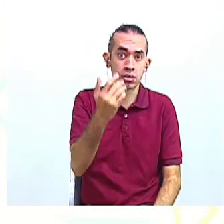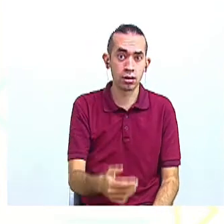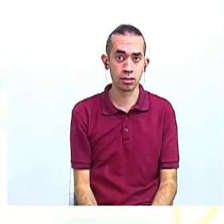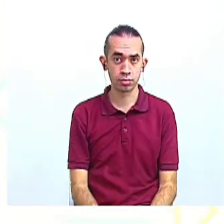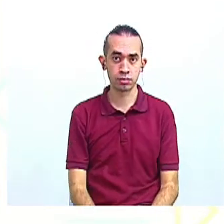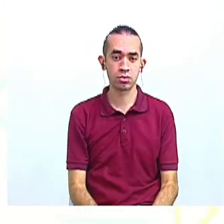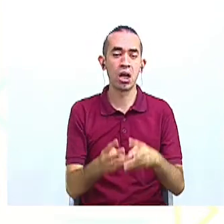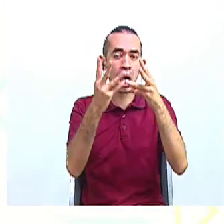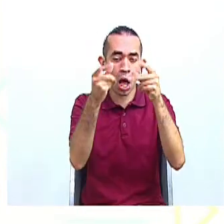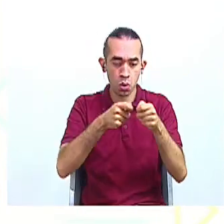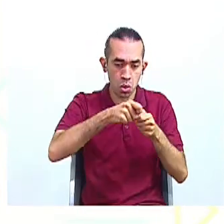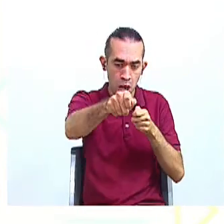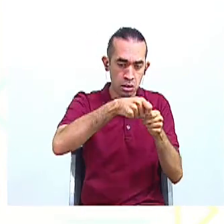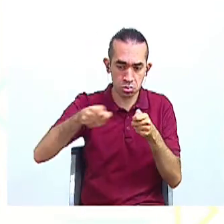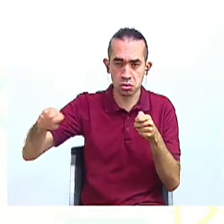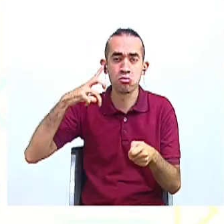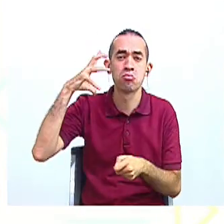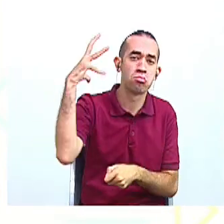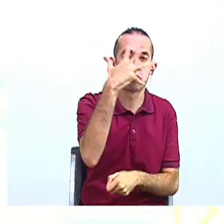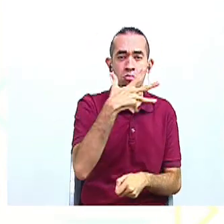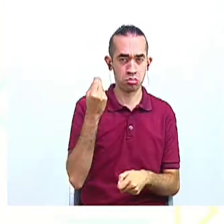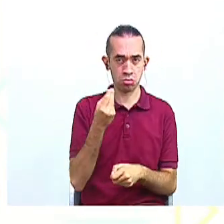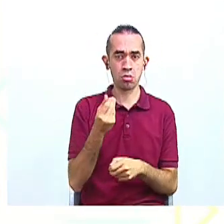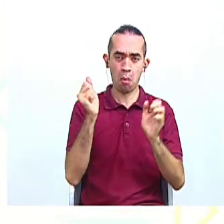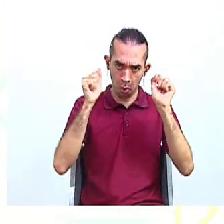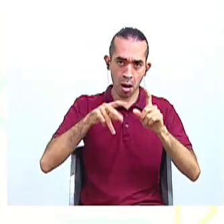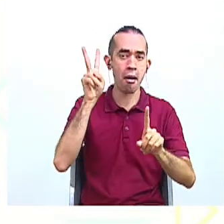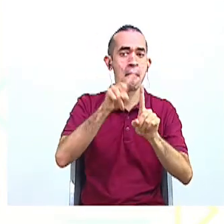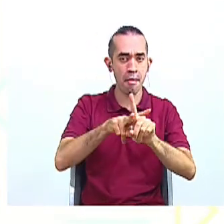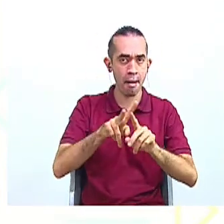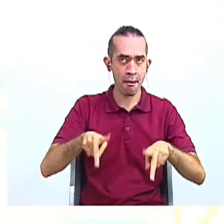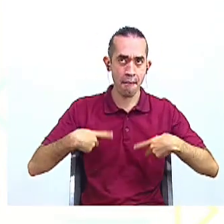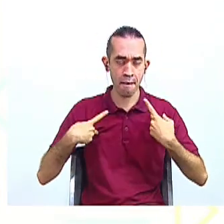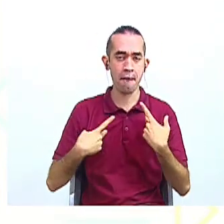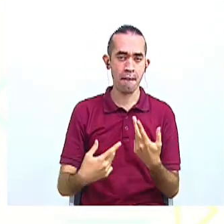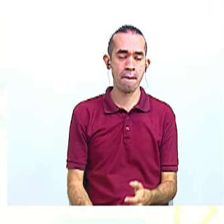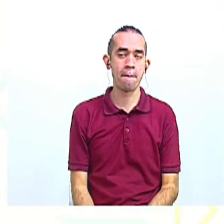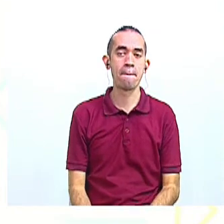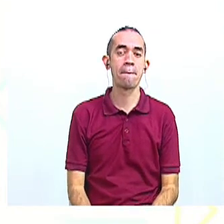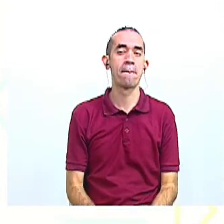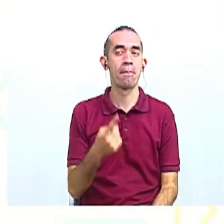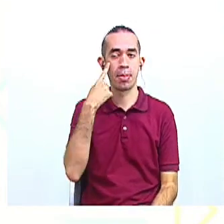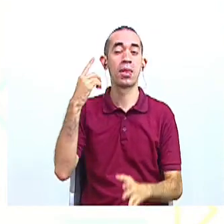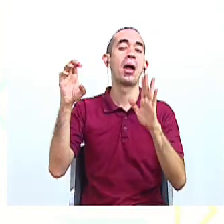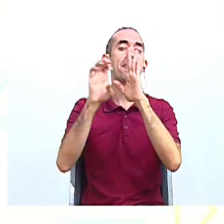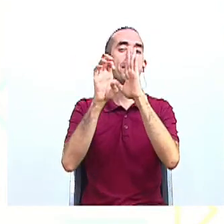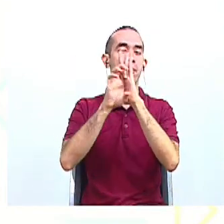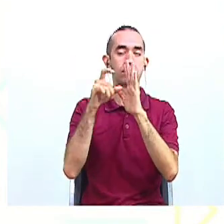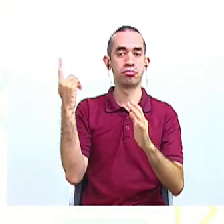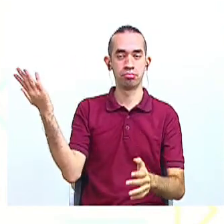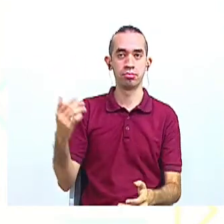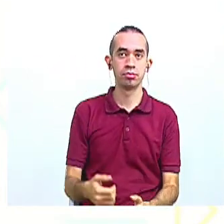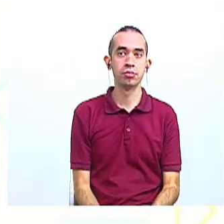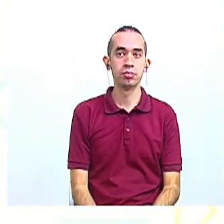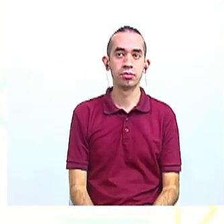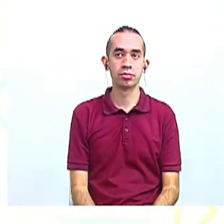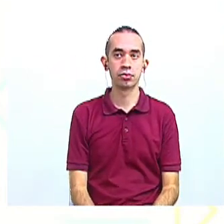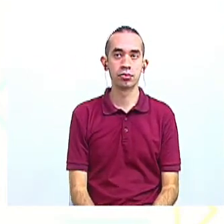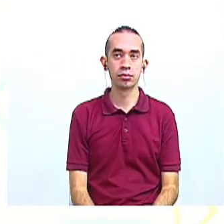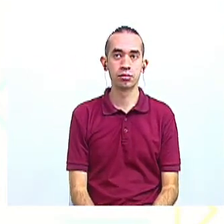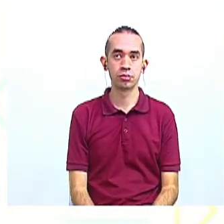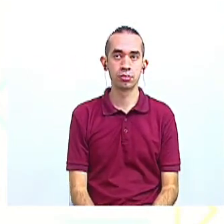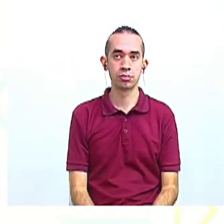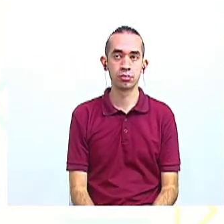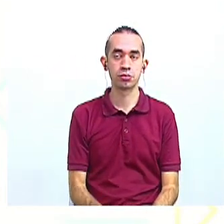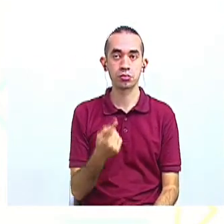de calcular distancias es lindísimo y es aplicable. Entonces, veamos otros ejemplos.